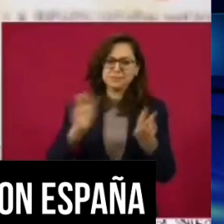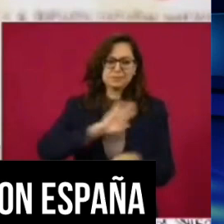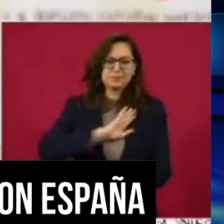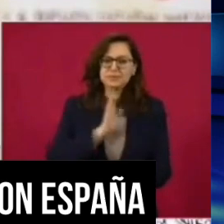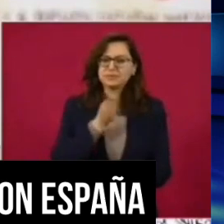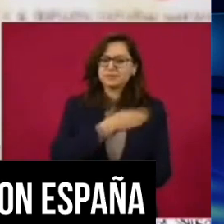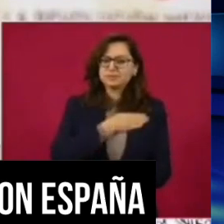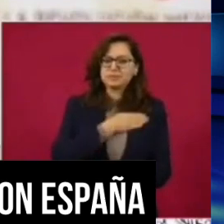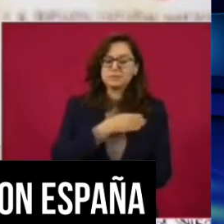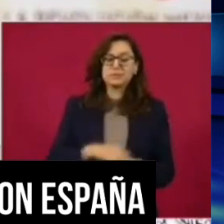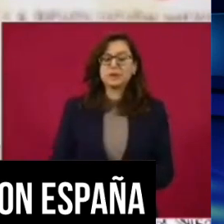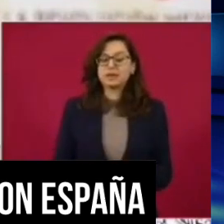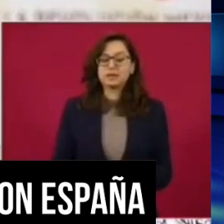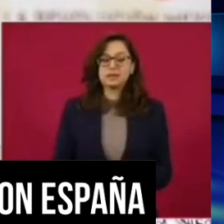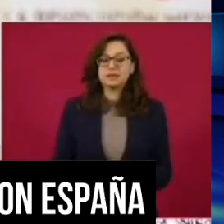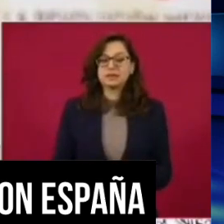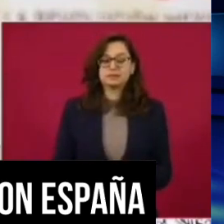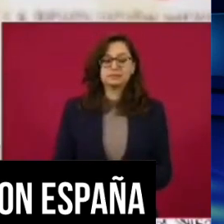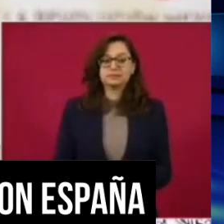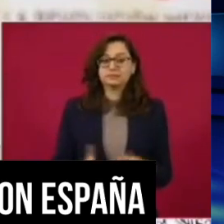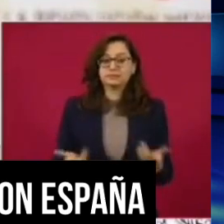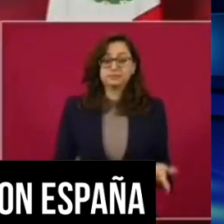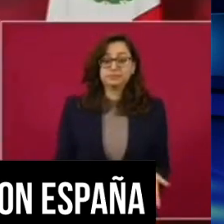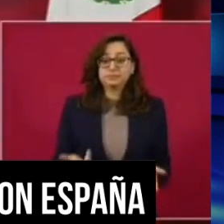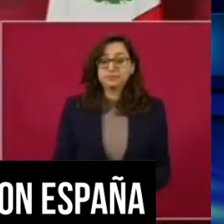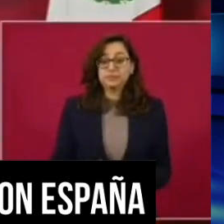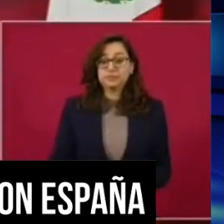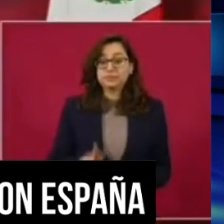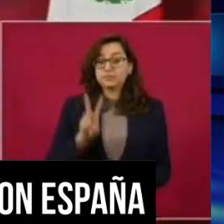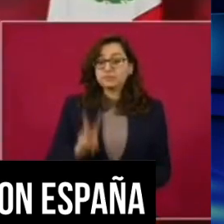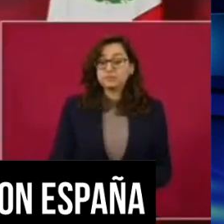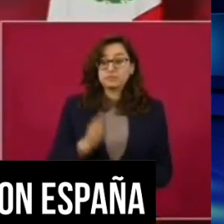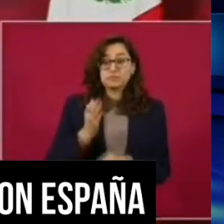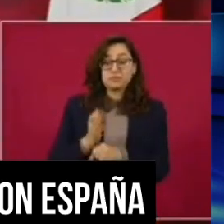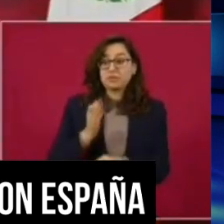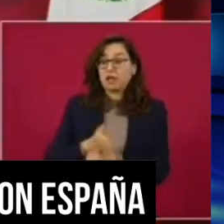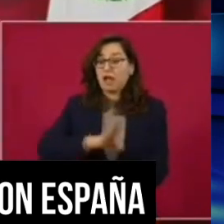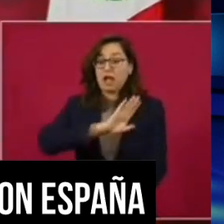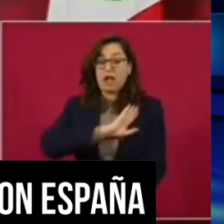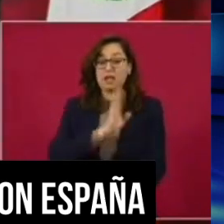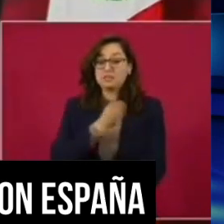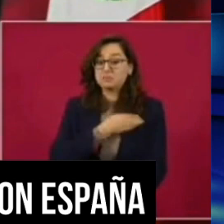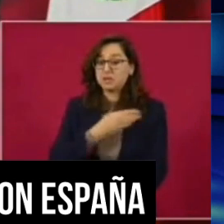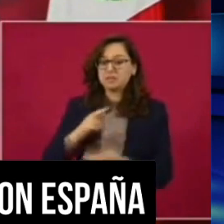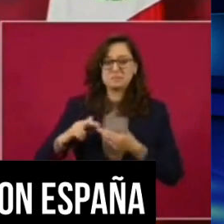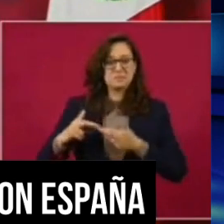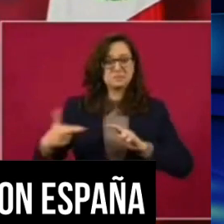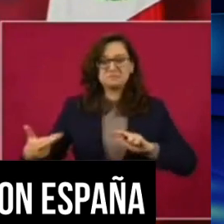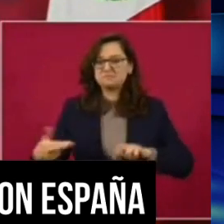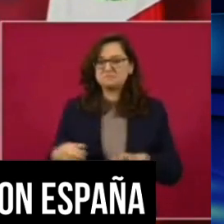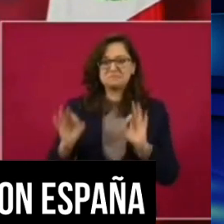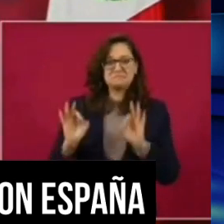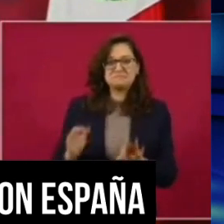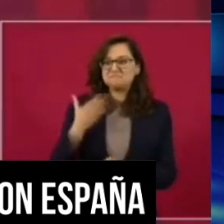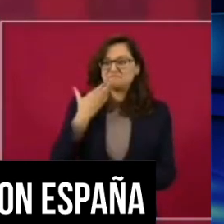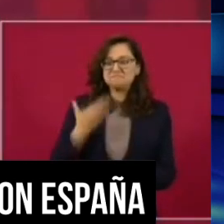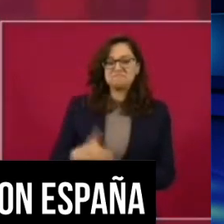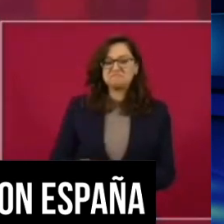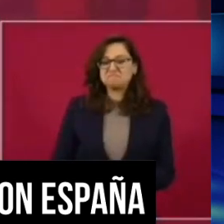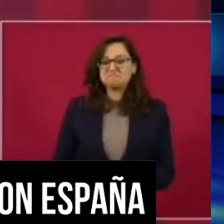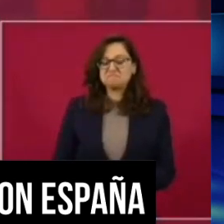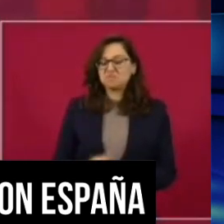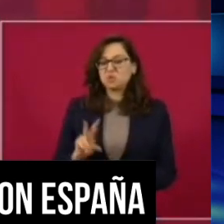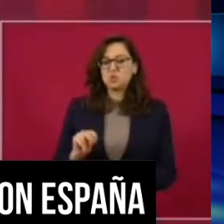y ahora no es buena la relación y a mí me gustaría qué este